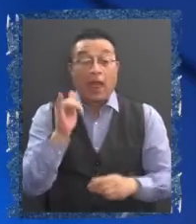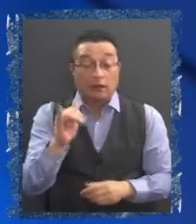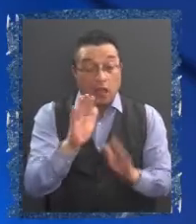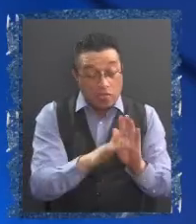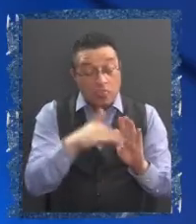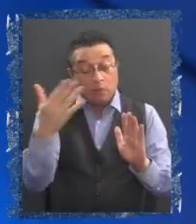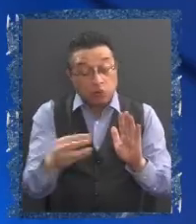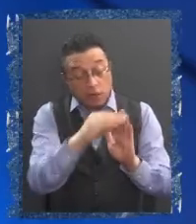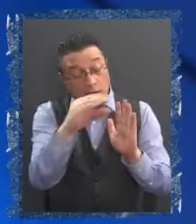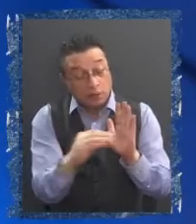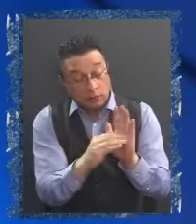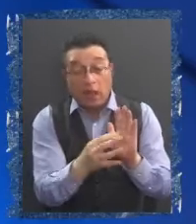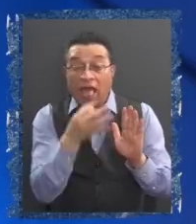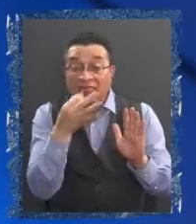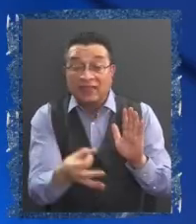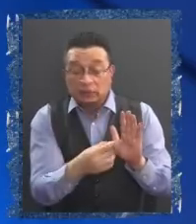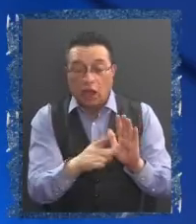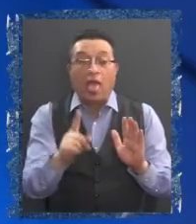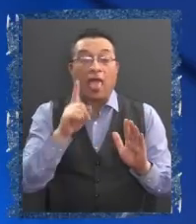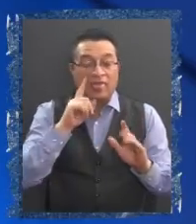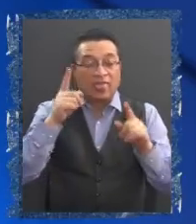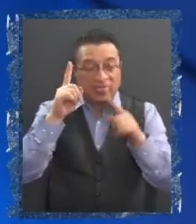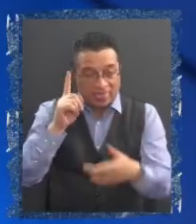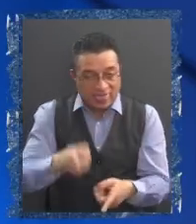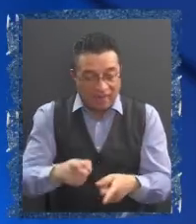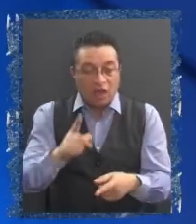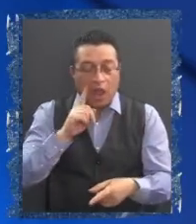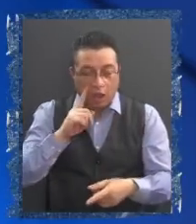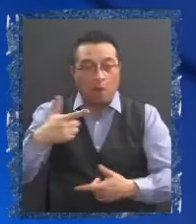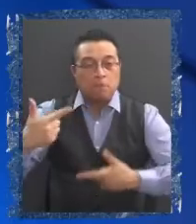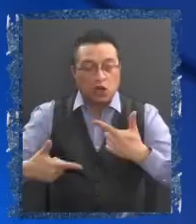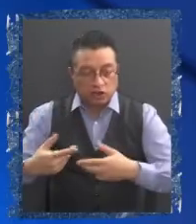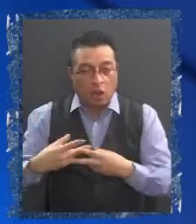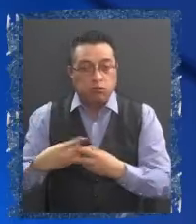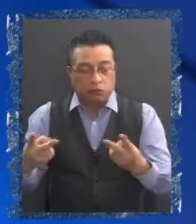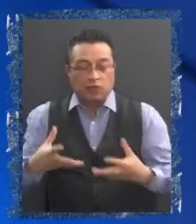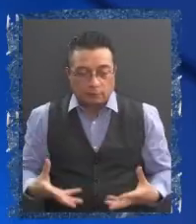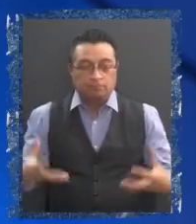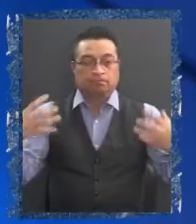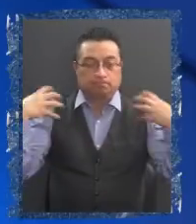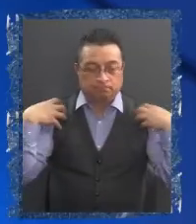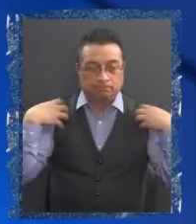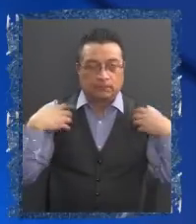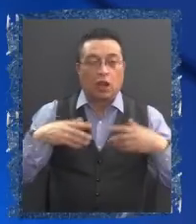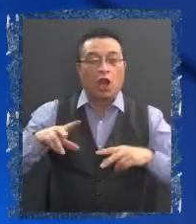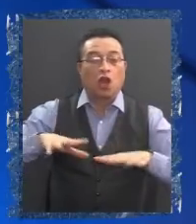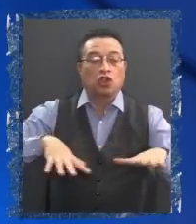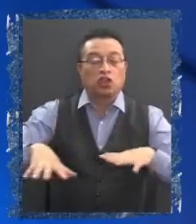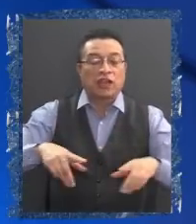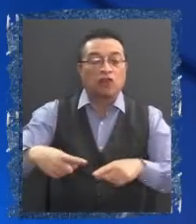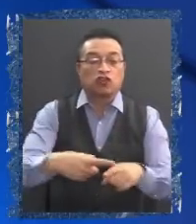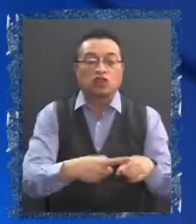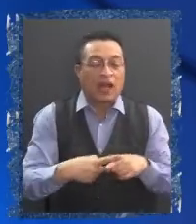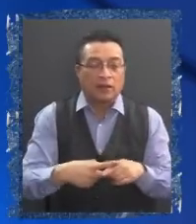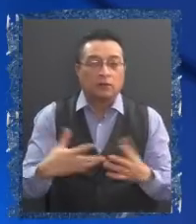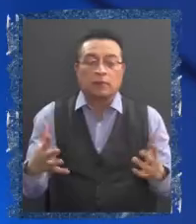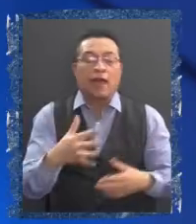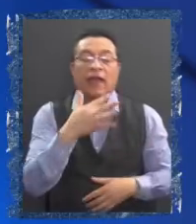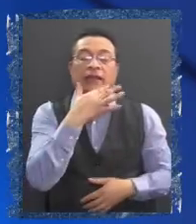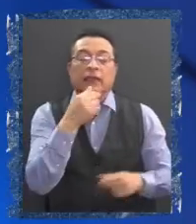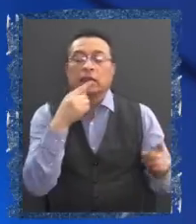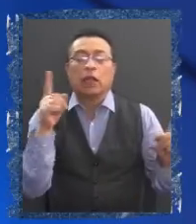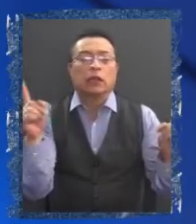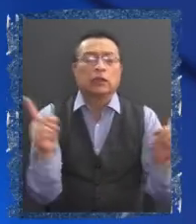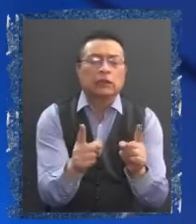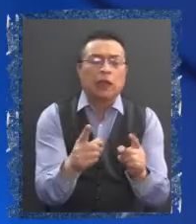que tienen que existir políticas públicas que se hagan cargo de los determinantes sociales. En términos simples, para que las personas a lo mejor lo